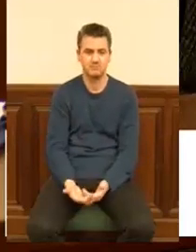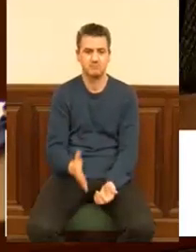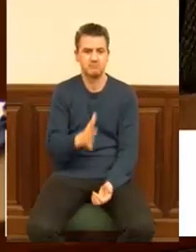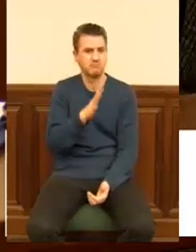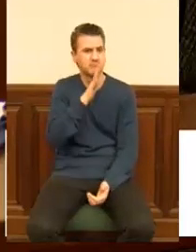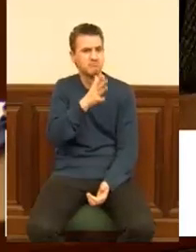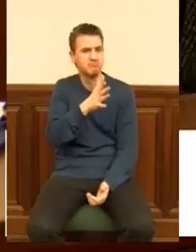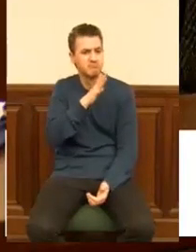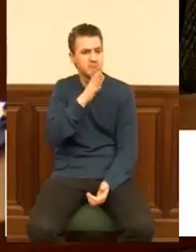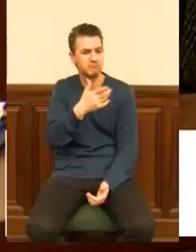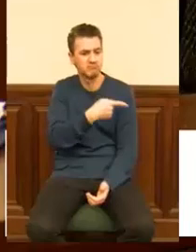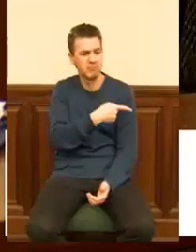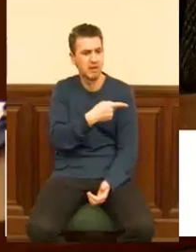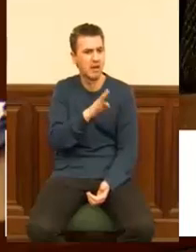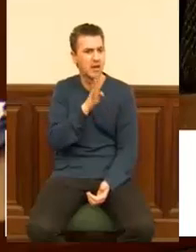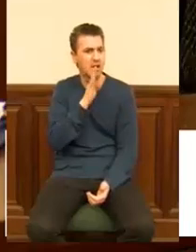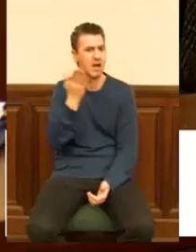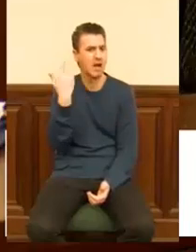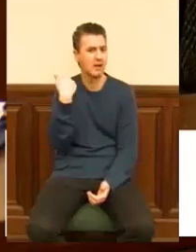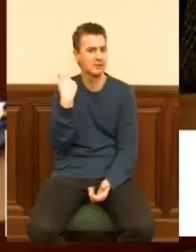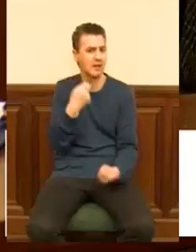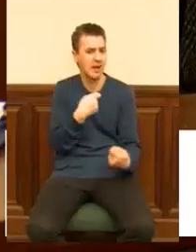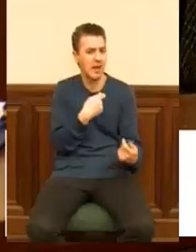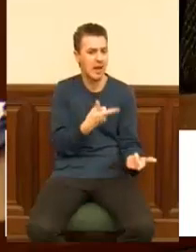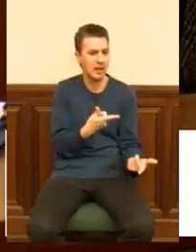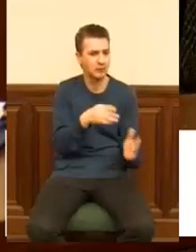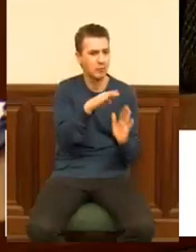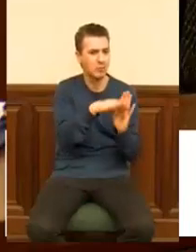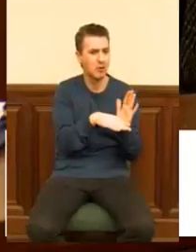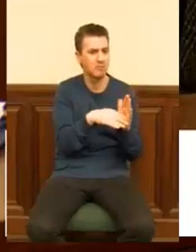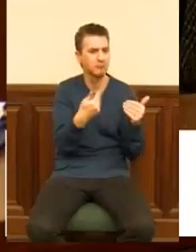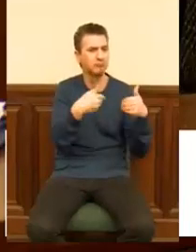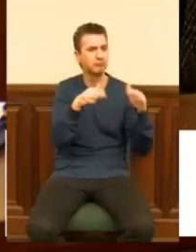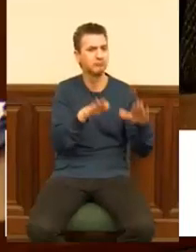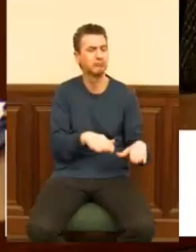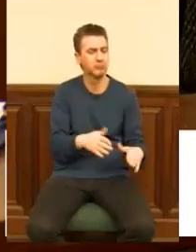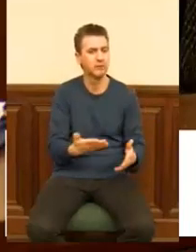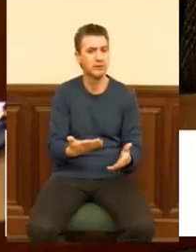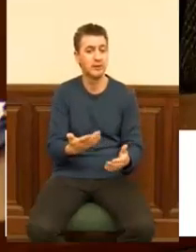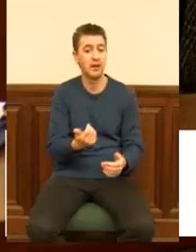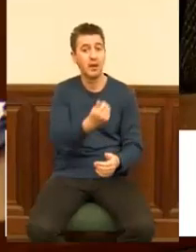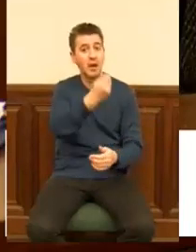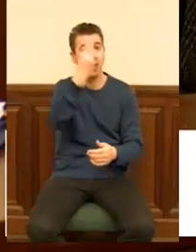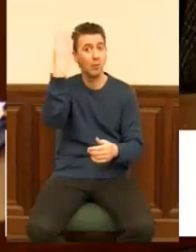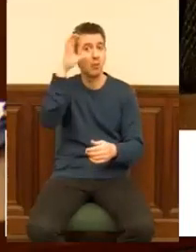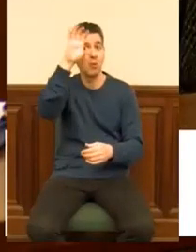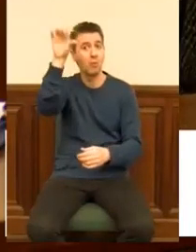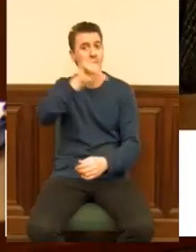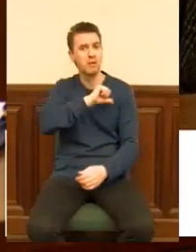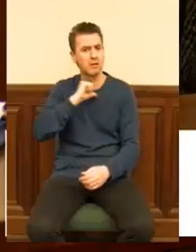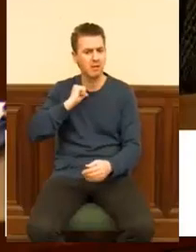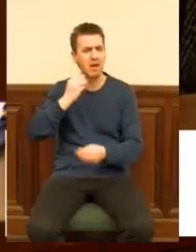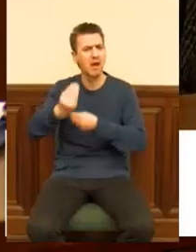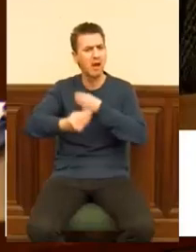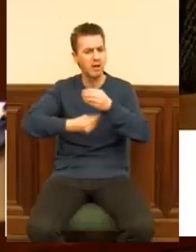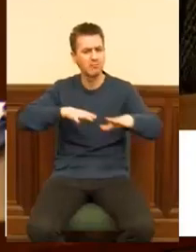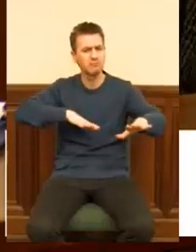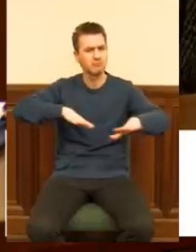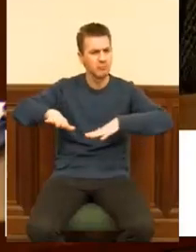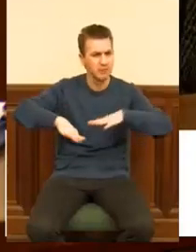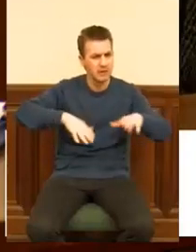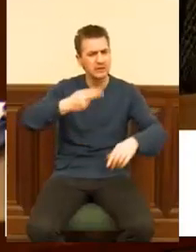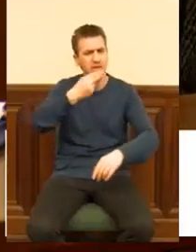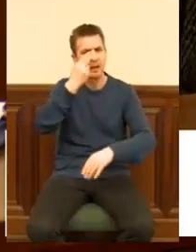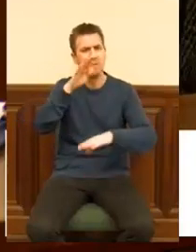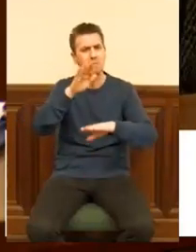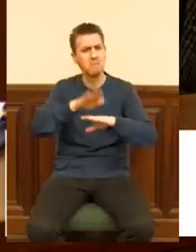decide suspender ese gasto del programa. Hay comunidades que están haciendo cosas muy interesantes para luchar contra la pobreza energética